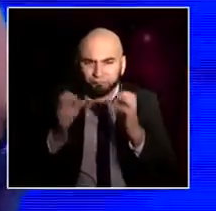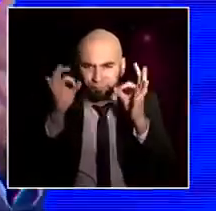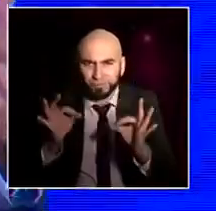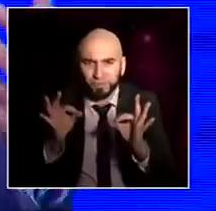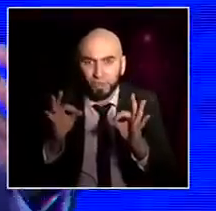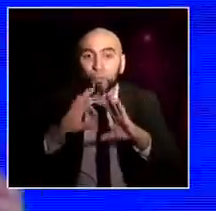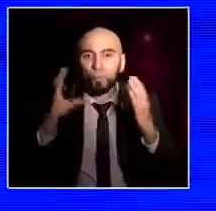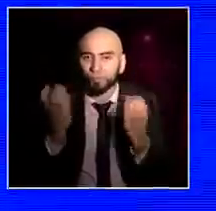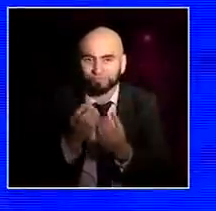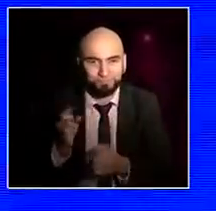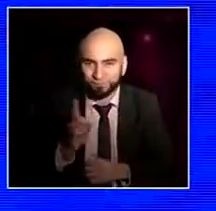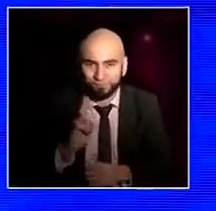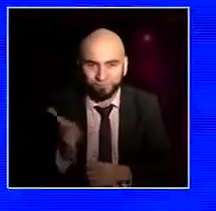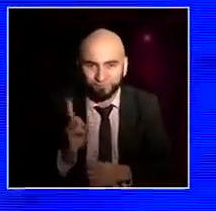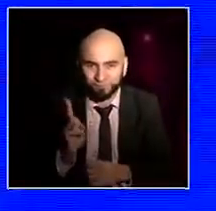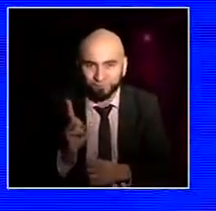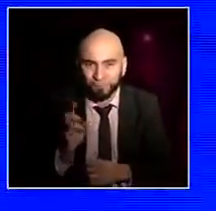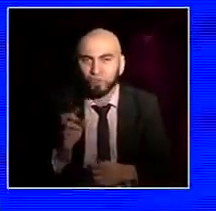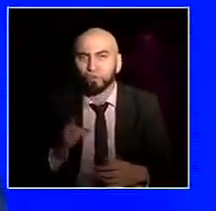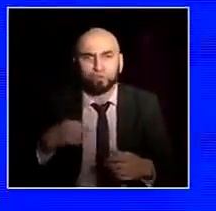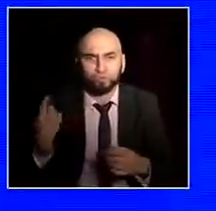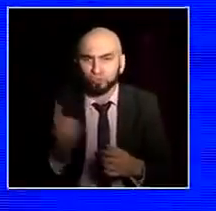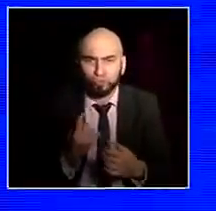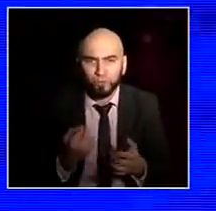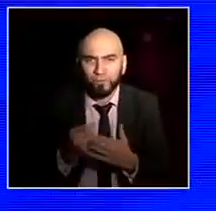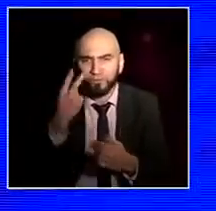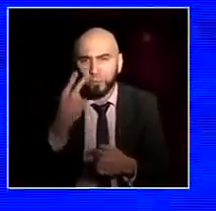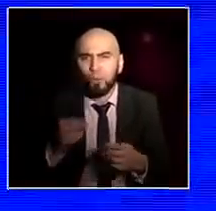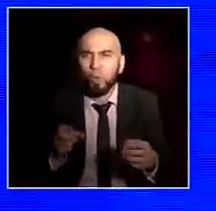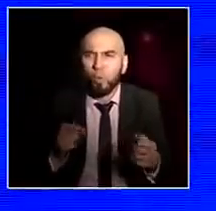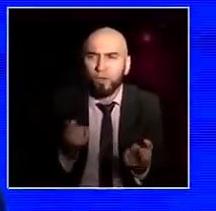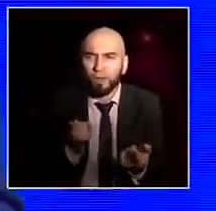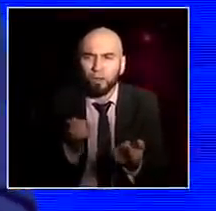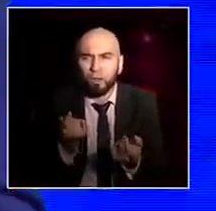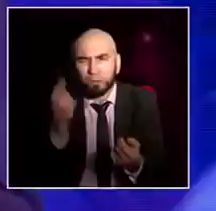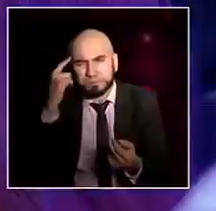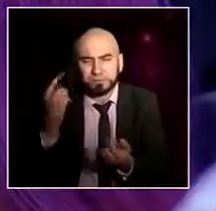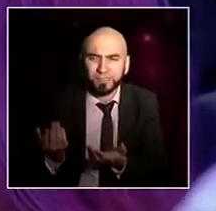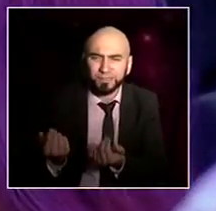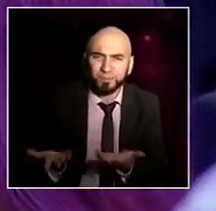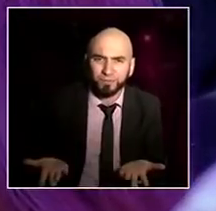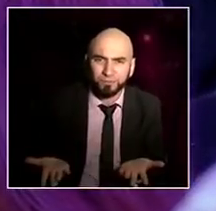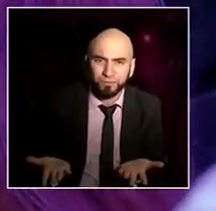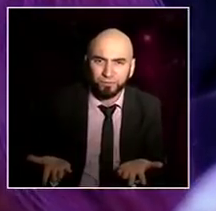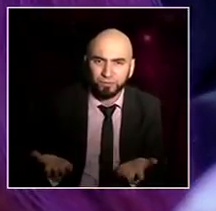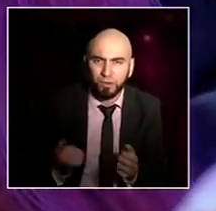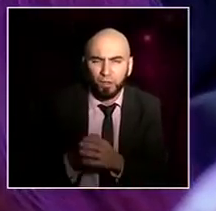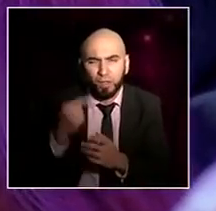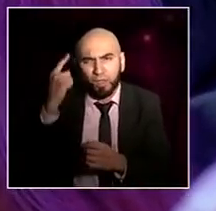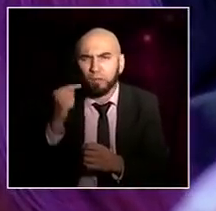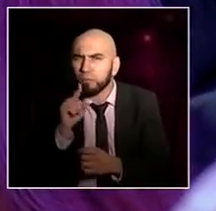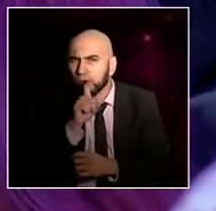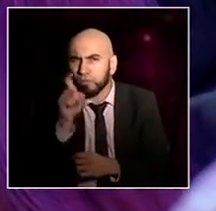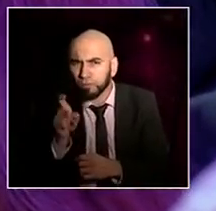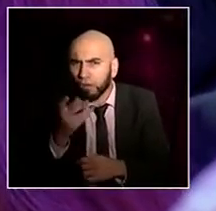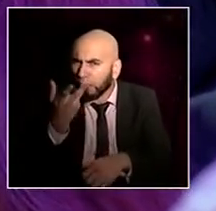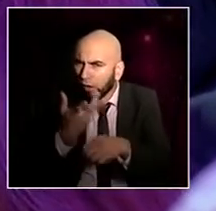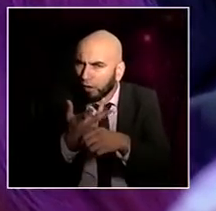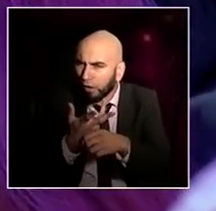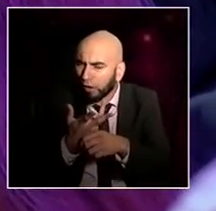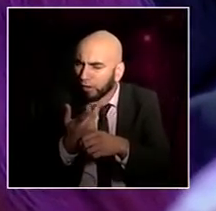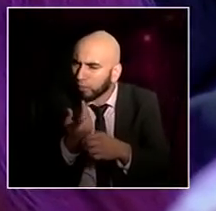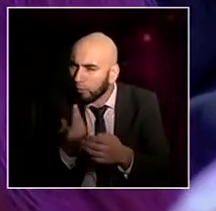es como una estimación. Y la pregunta, si existen cosas más allá, hay que preguntarle a un físico.